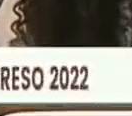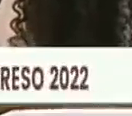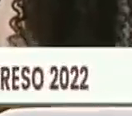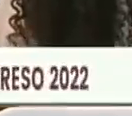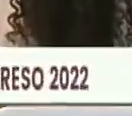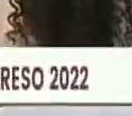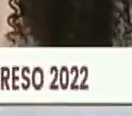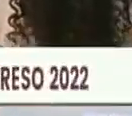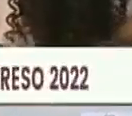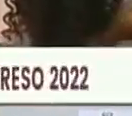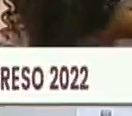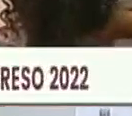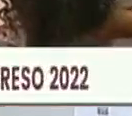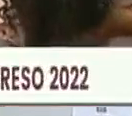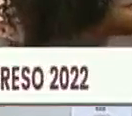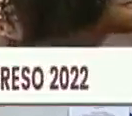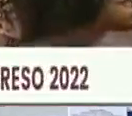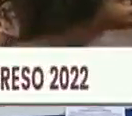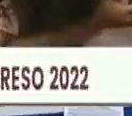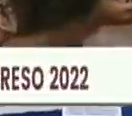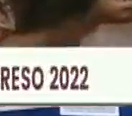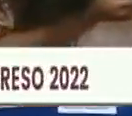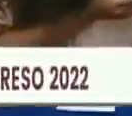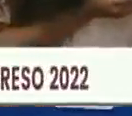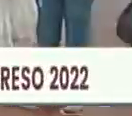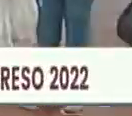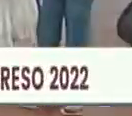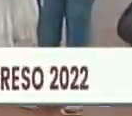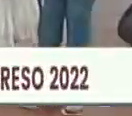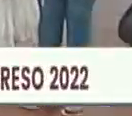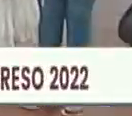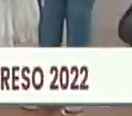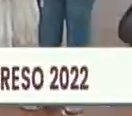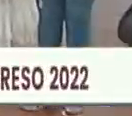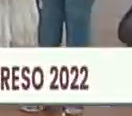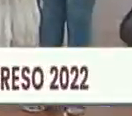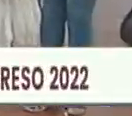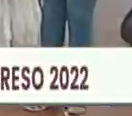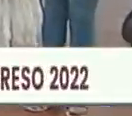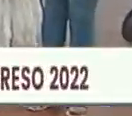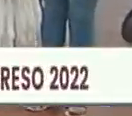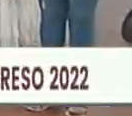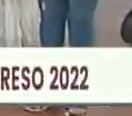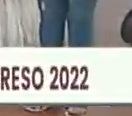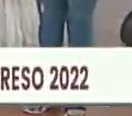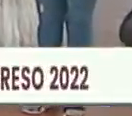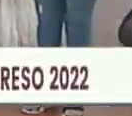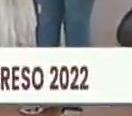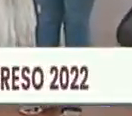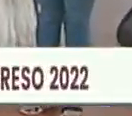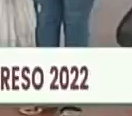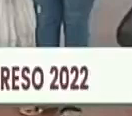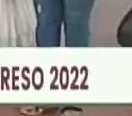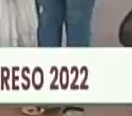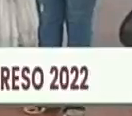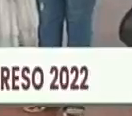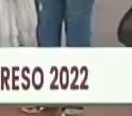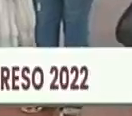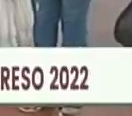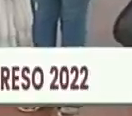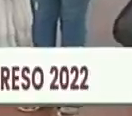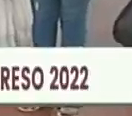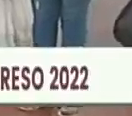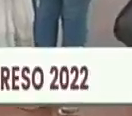ministra Tibisay Lucena? Desde acá le enviamos feliz cumpleaños a la profesora Tibisay